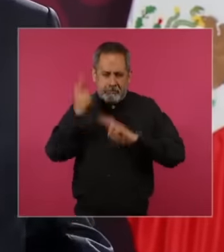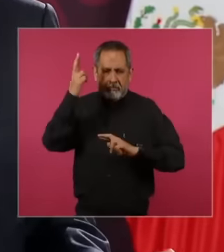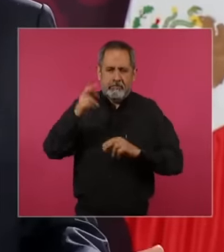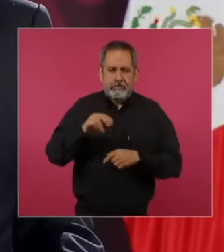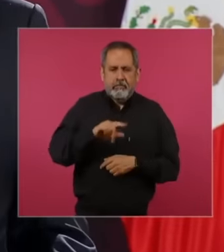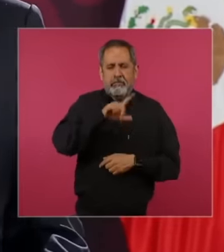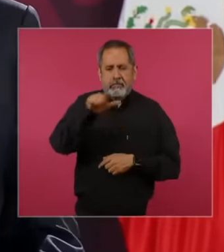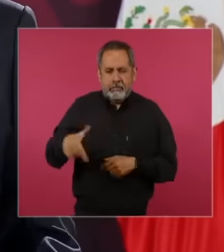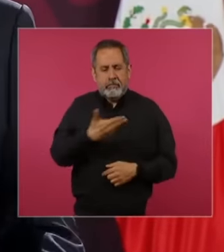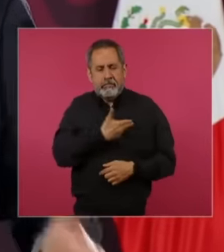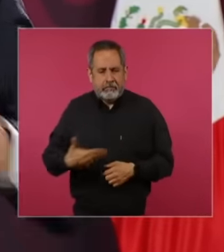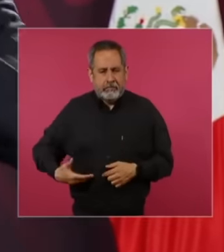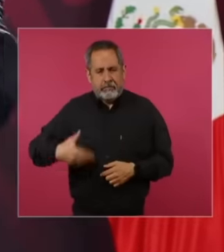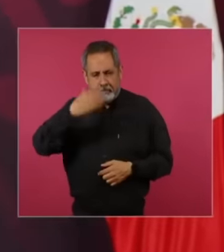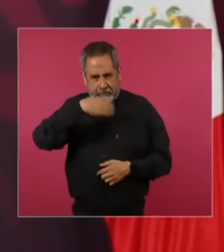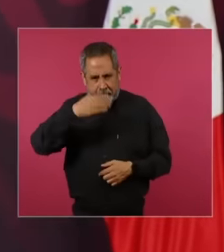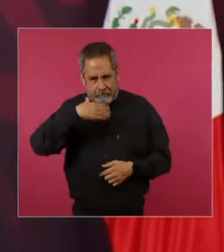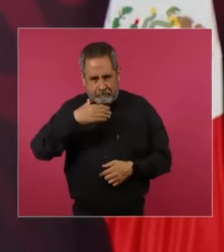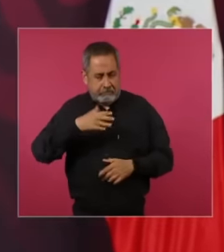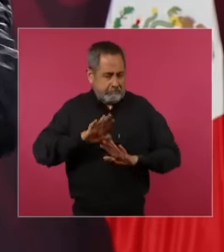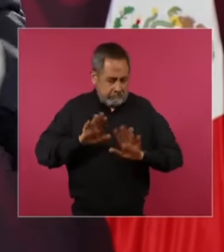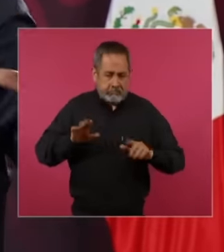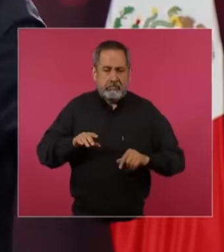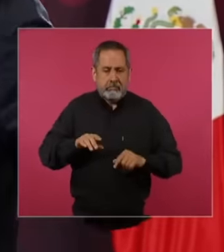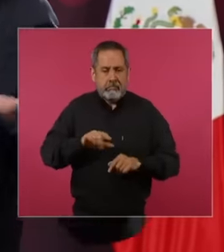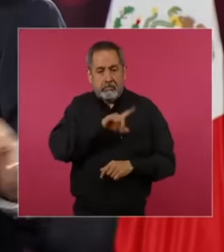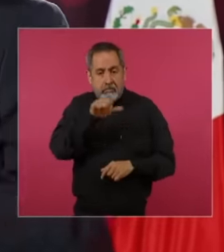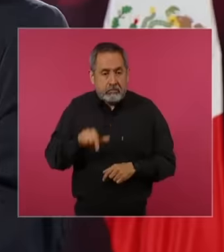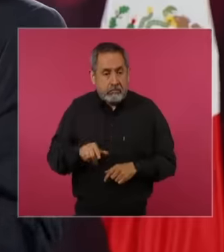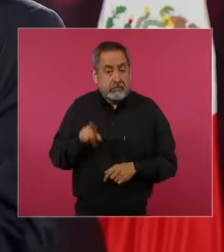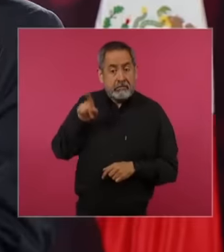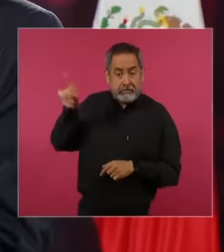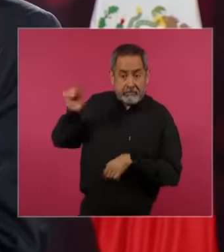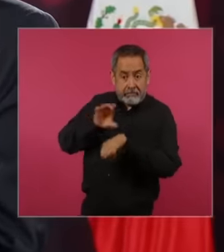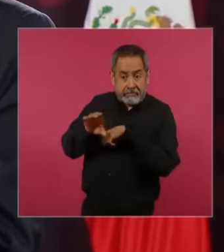un presidente como Lázaro Cárdenas, pero allá nunca,